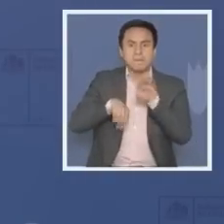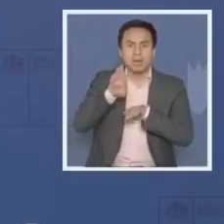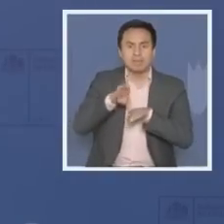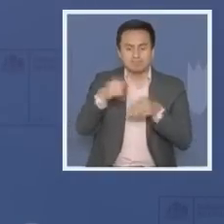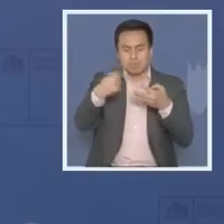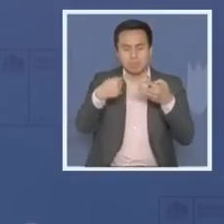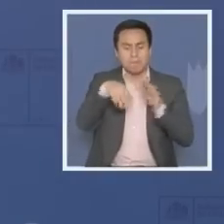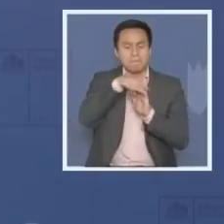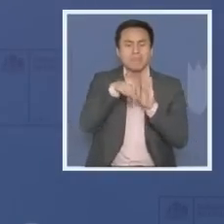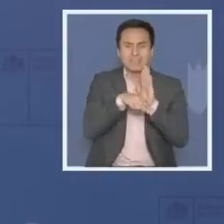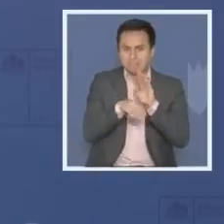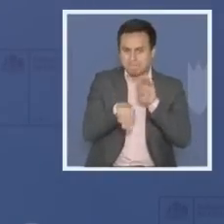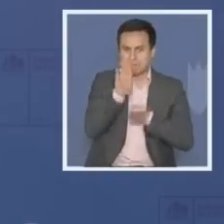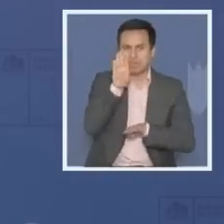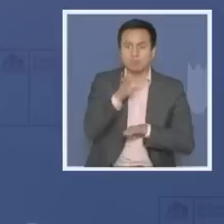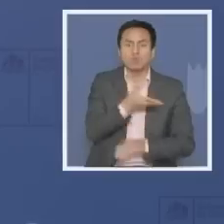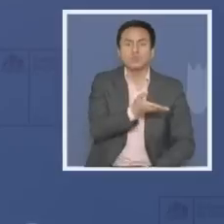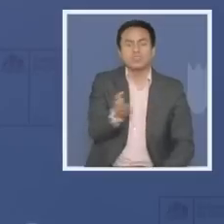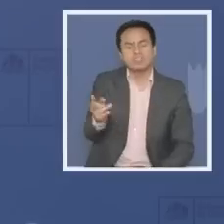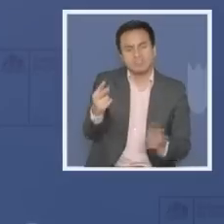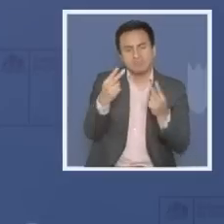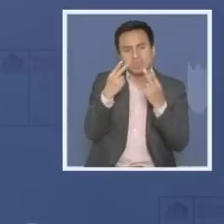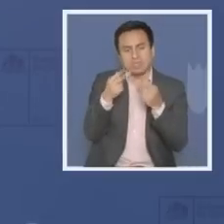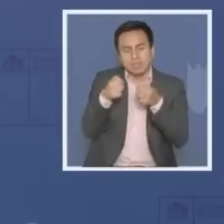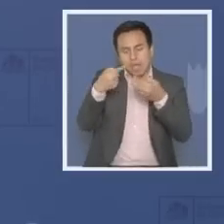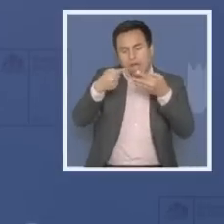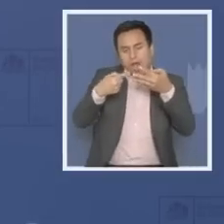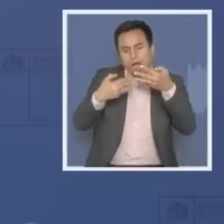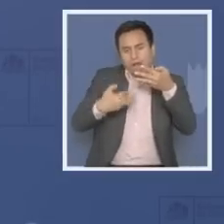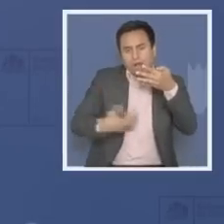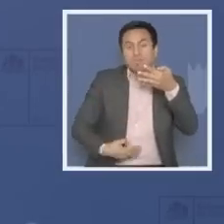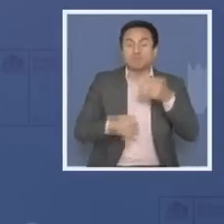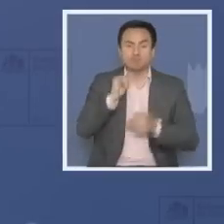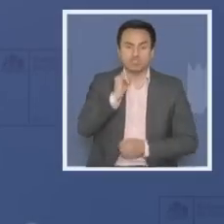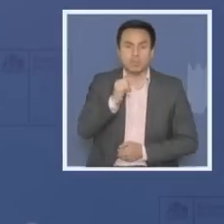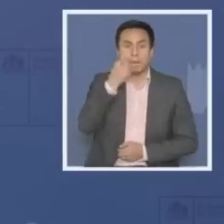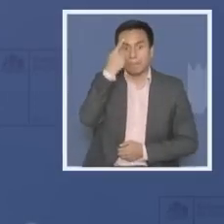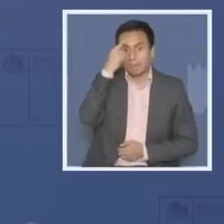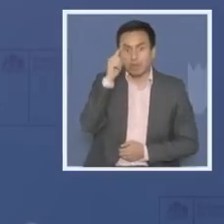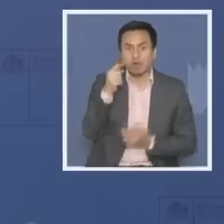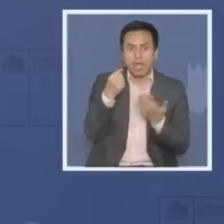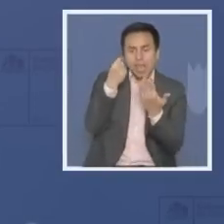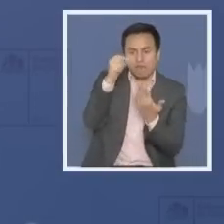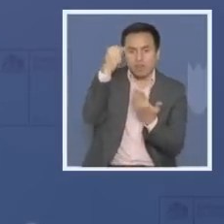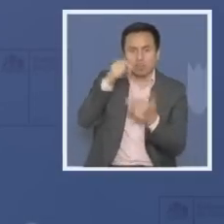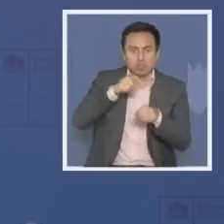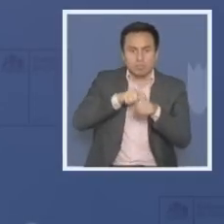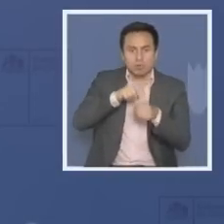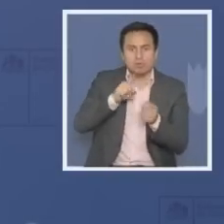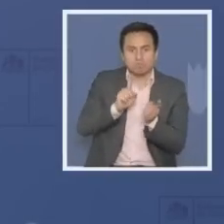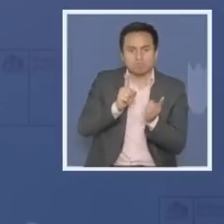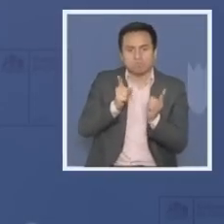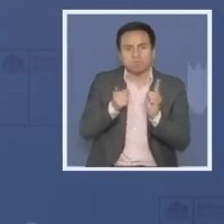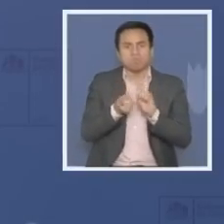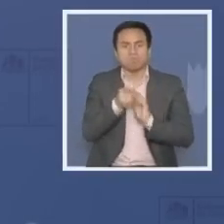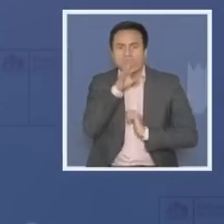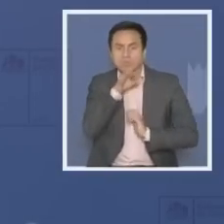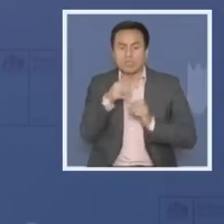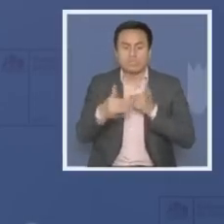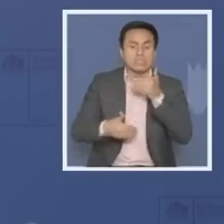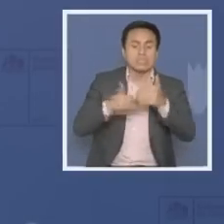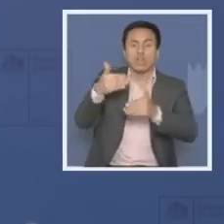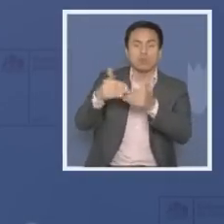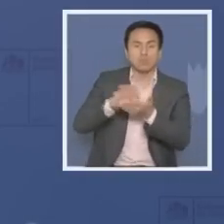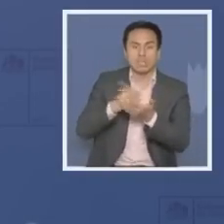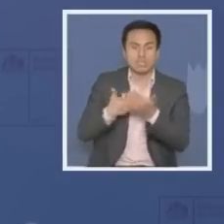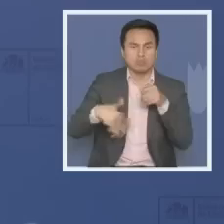este conjunto de medidas que, como pueden ustedes ver, es muy amplio en este momento, pero que se está evaluando minuto a minuto en vista del